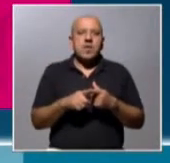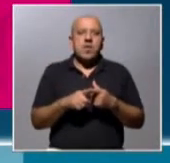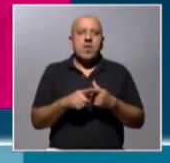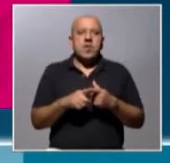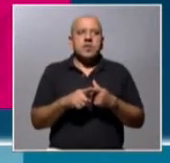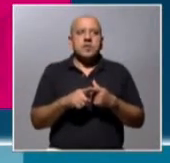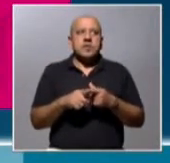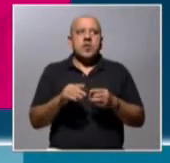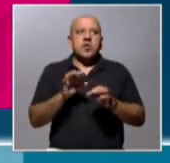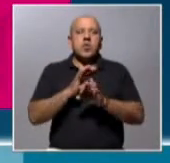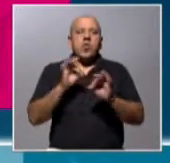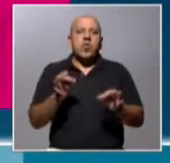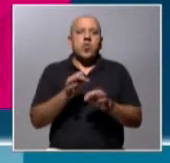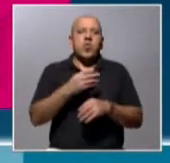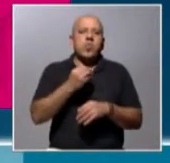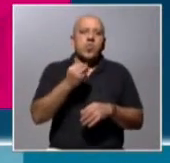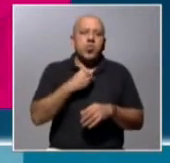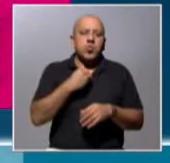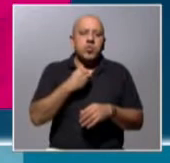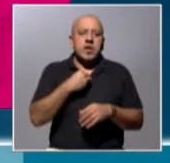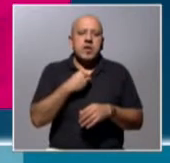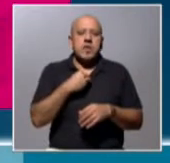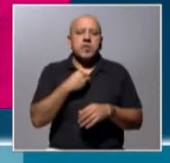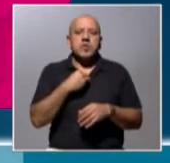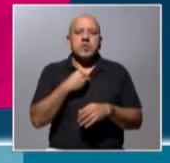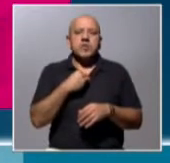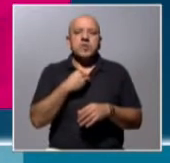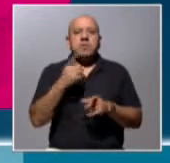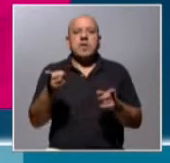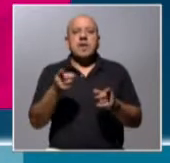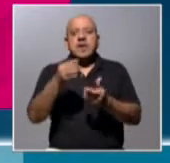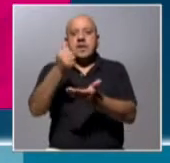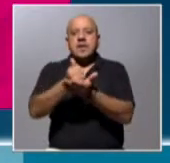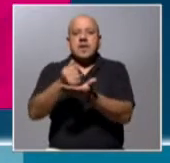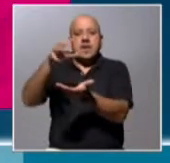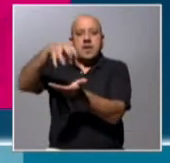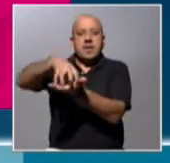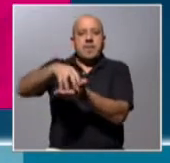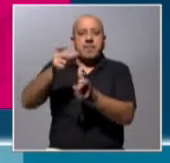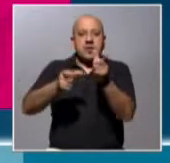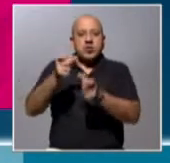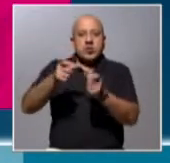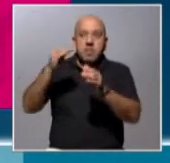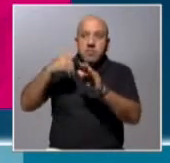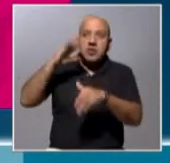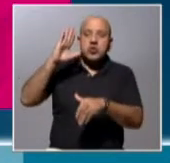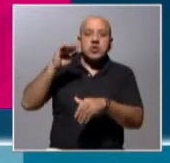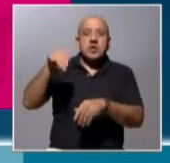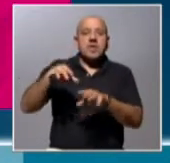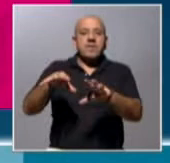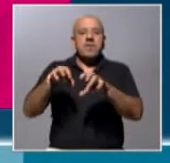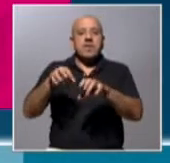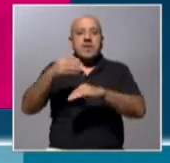O también voluntarios para estar en los refugios de personas mayores que están en situación de